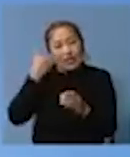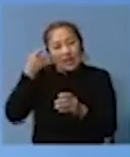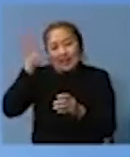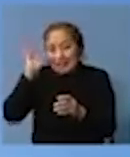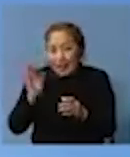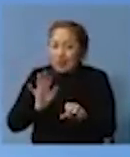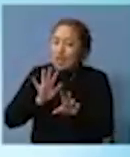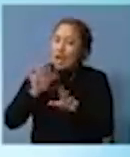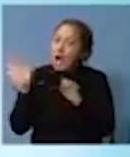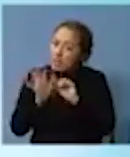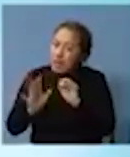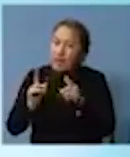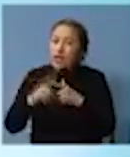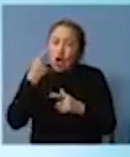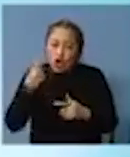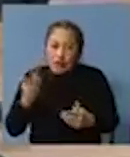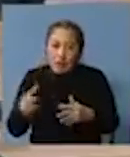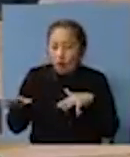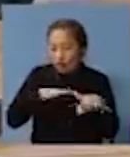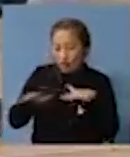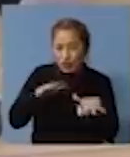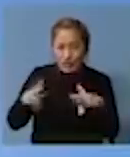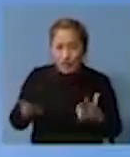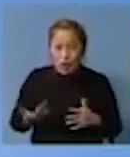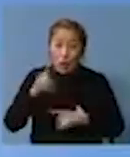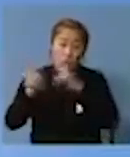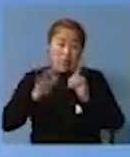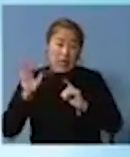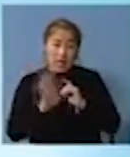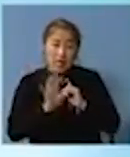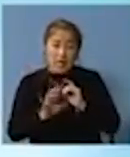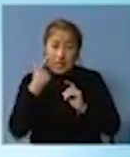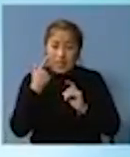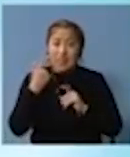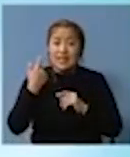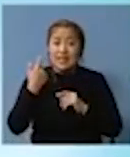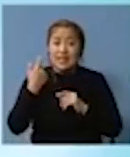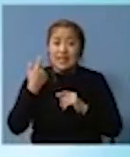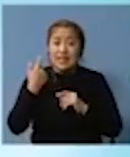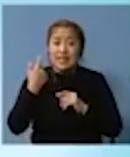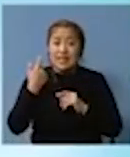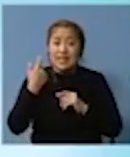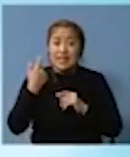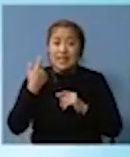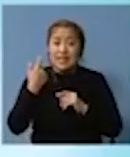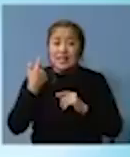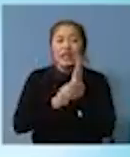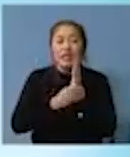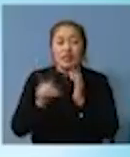recibe presiones, recibe amenazas a veces, conoce la práctica, si depende del ministro de